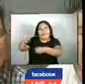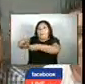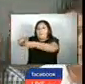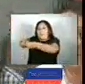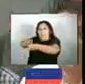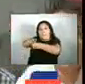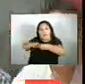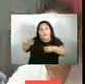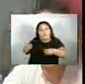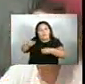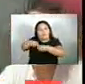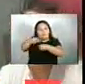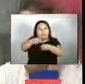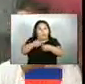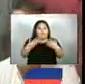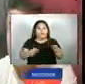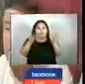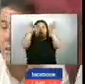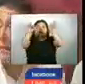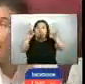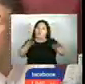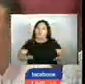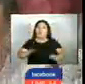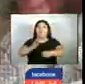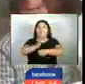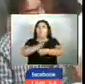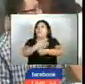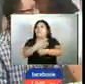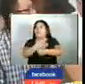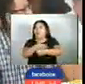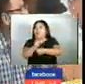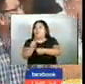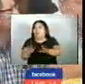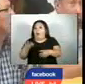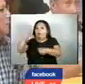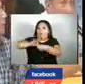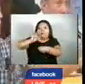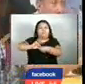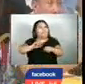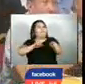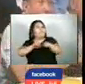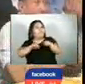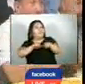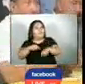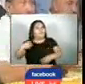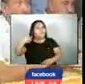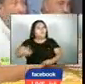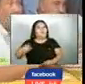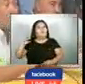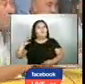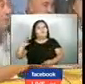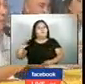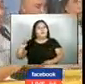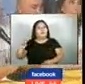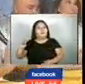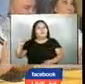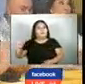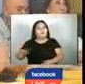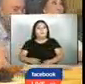políticos con trayectoria para formalizar un instituto político que competiría en las elecciones del 2024.